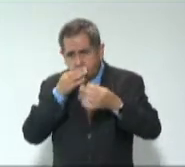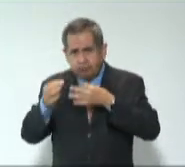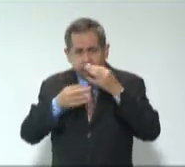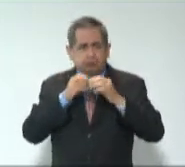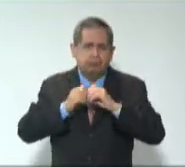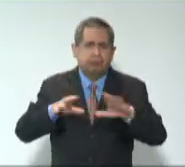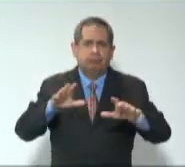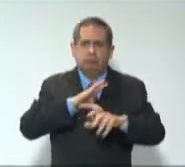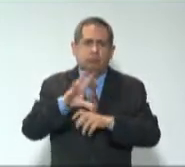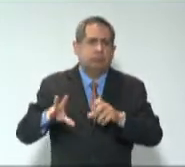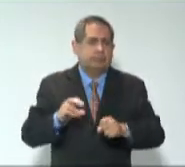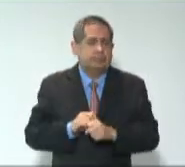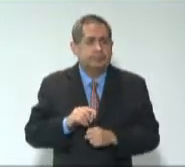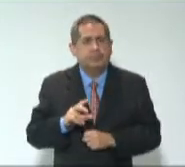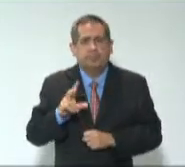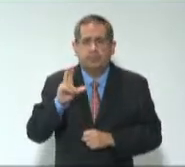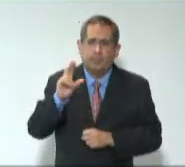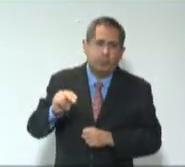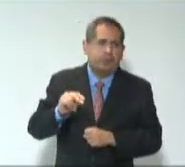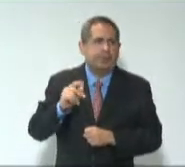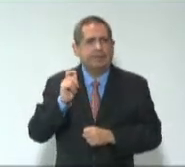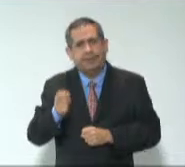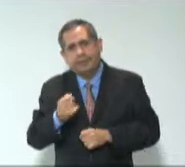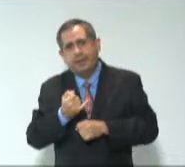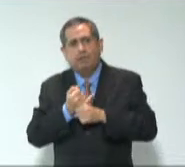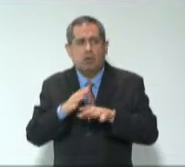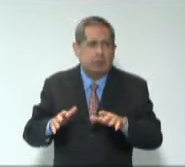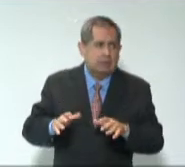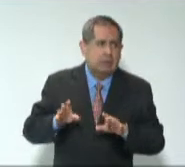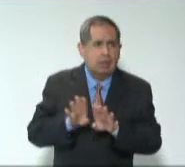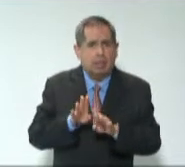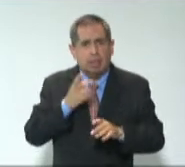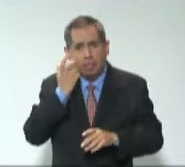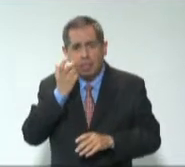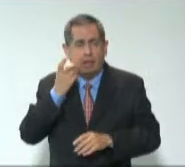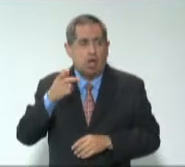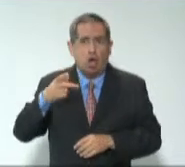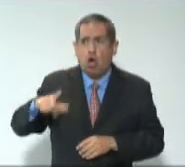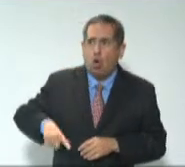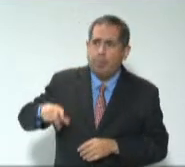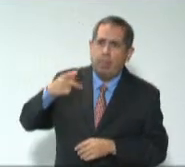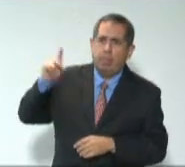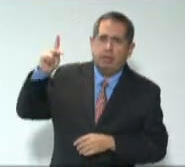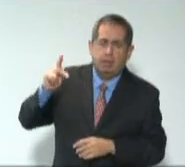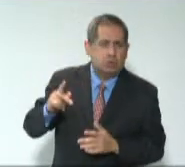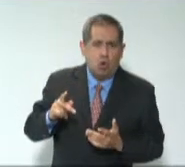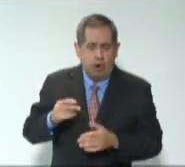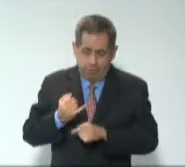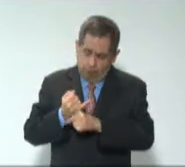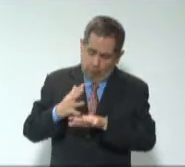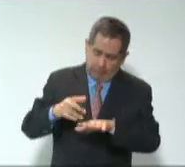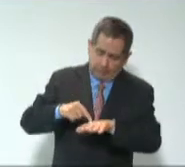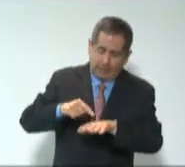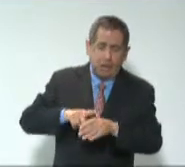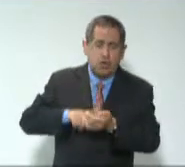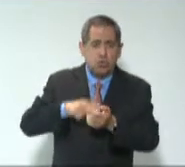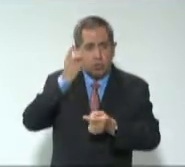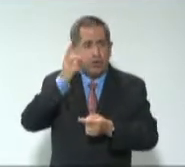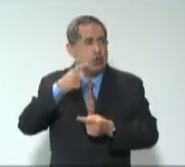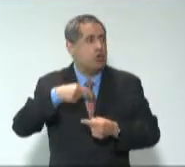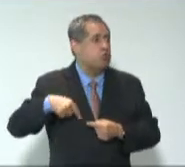información que no se vea como que es información del gobierno la información es un bien público su